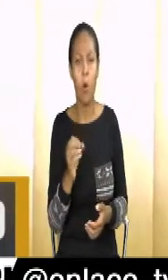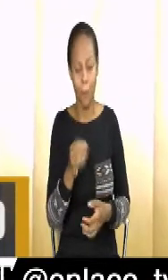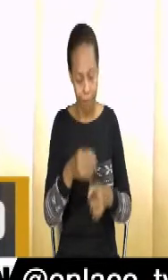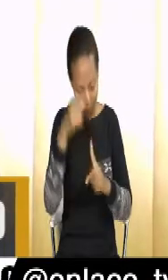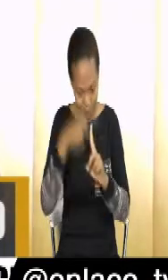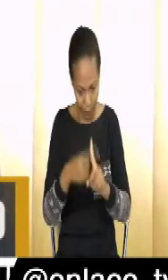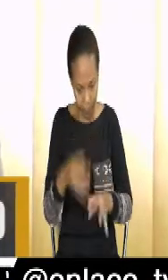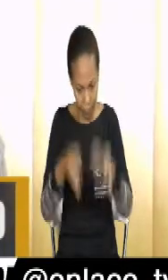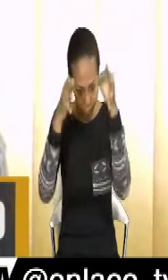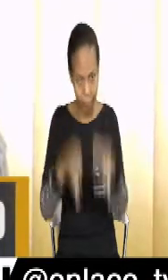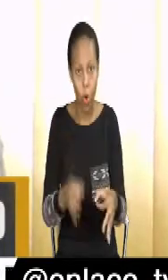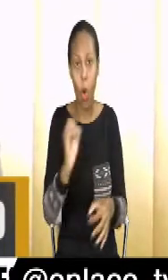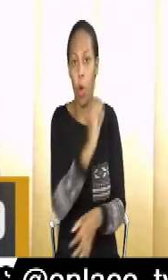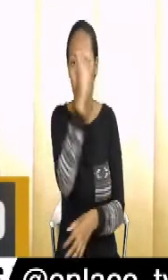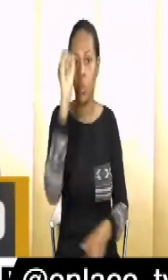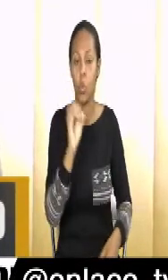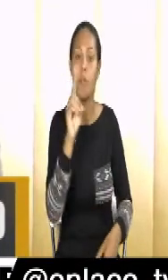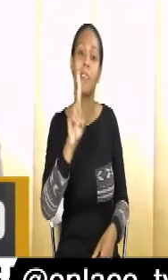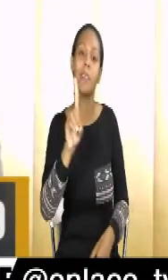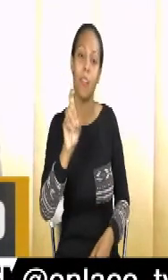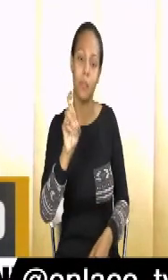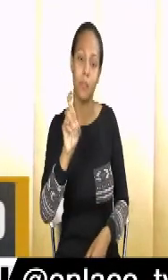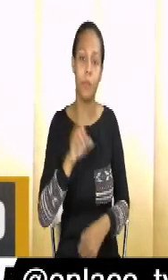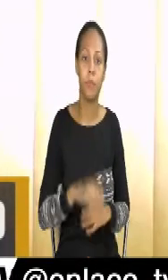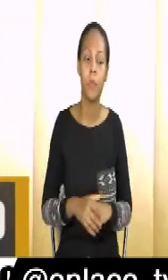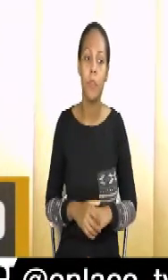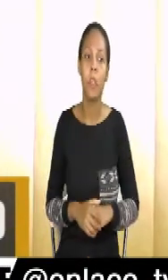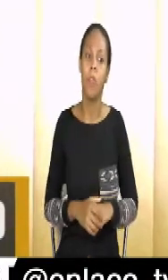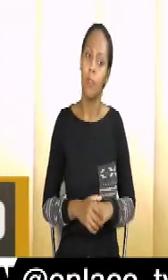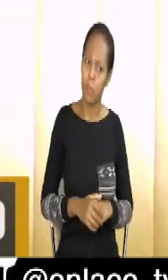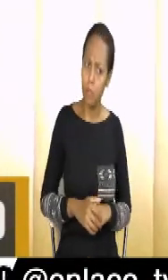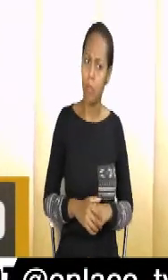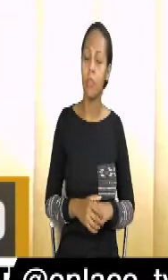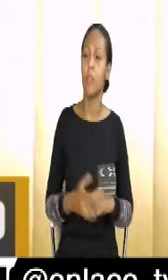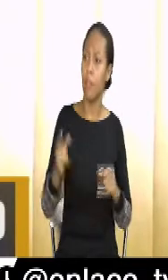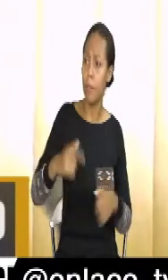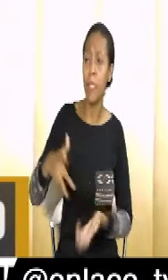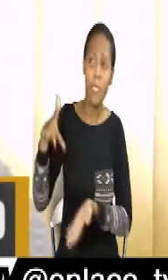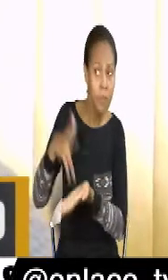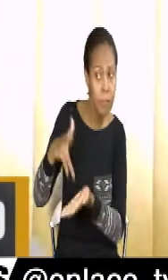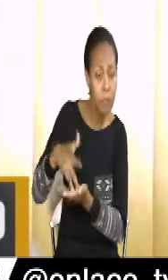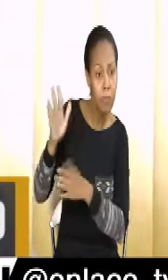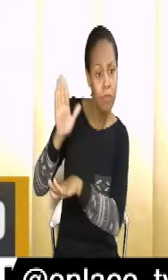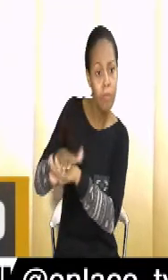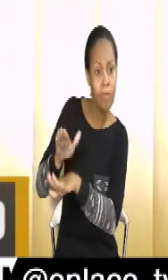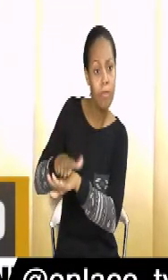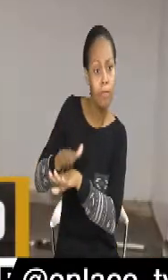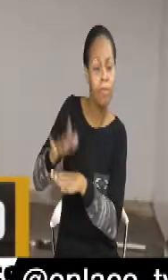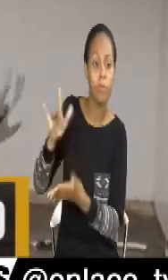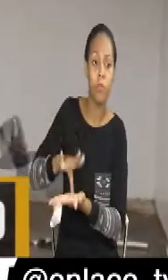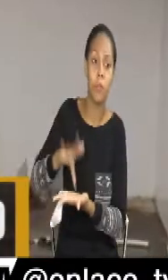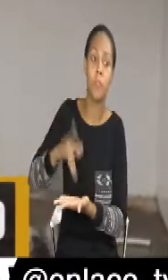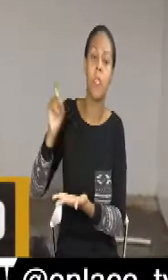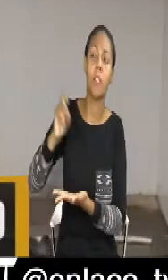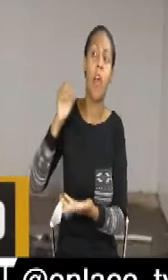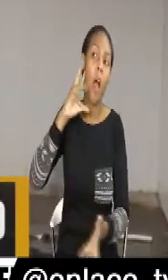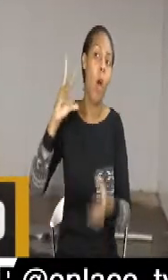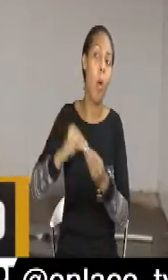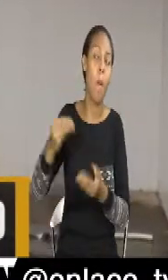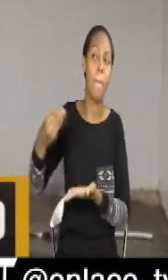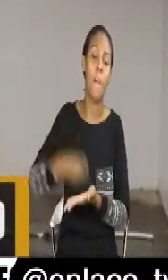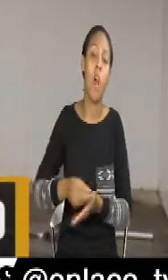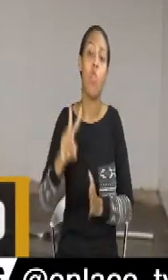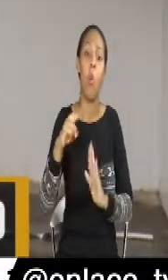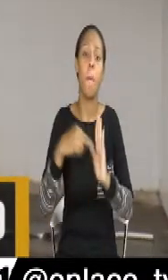octubre, depurar otra cartera que se estaba debiendo y firmar un acuerdo de pago por